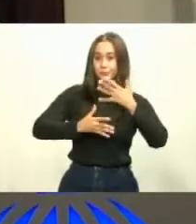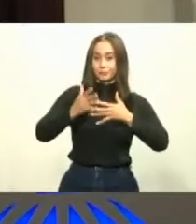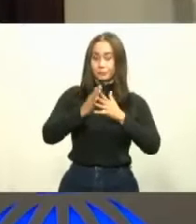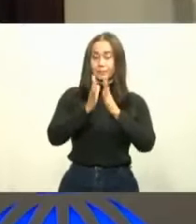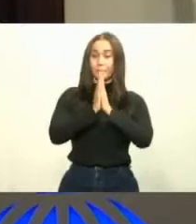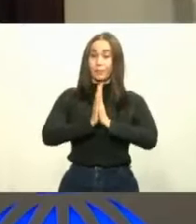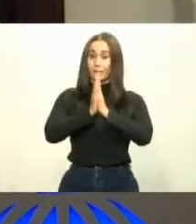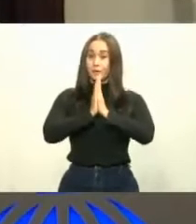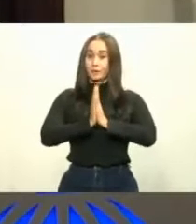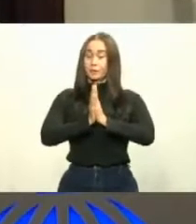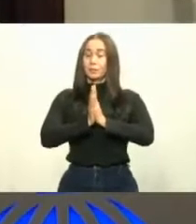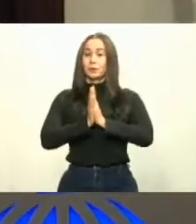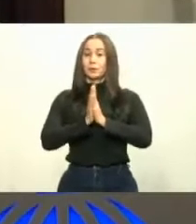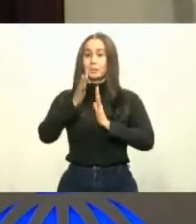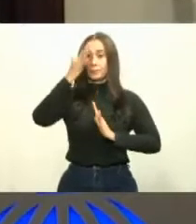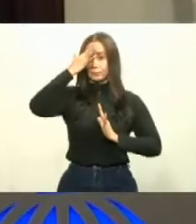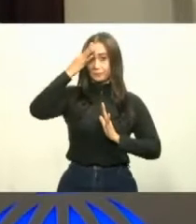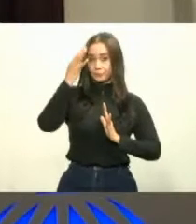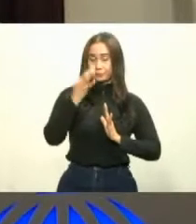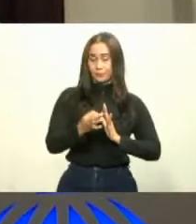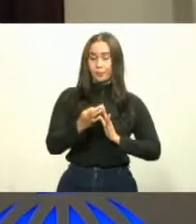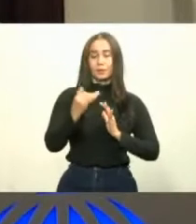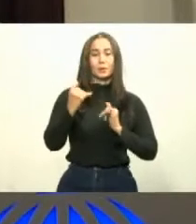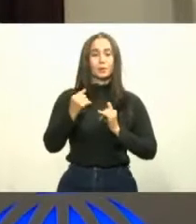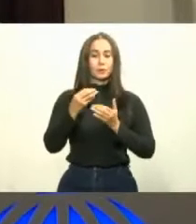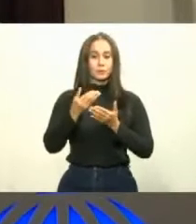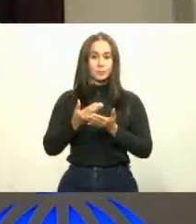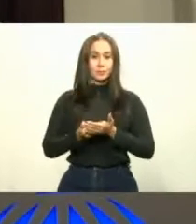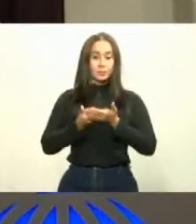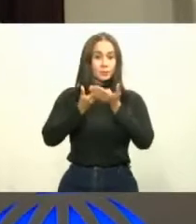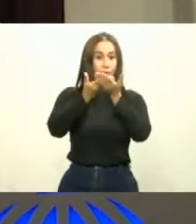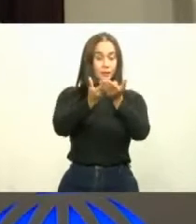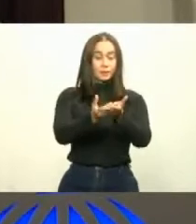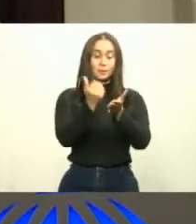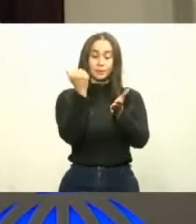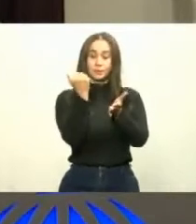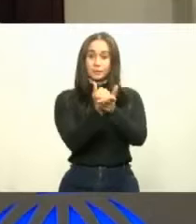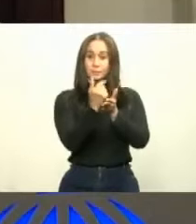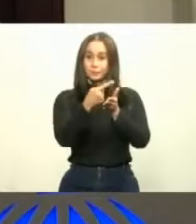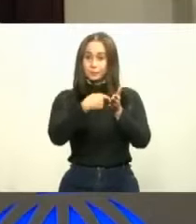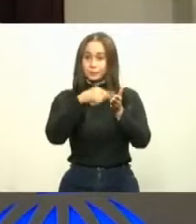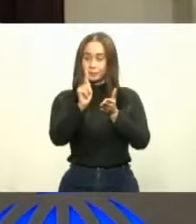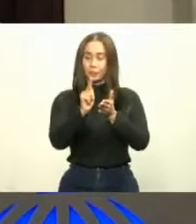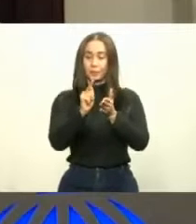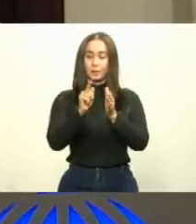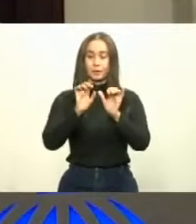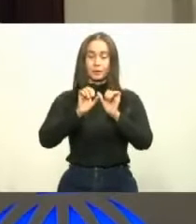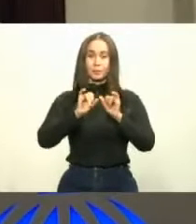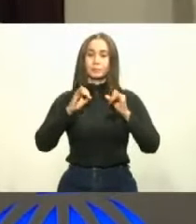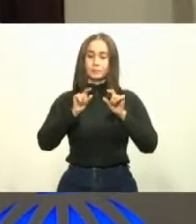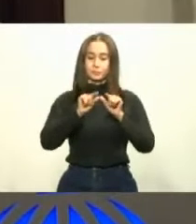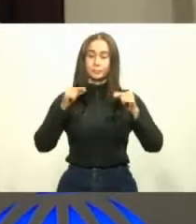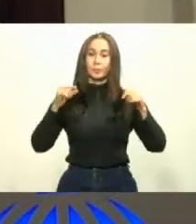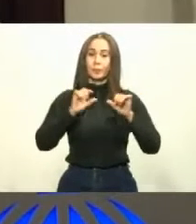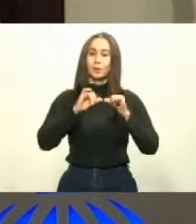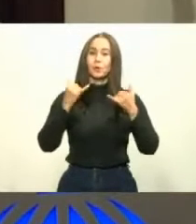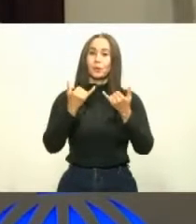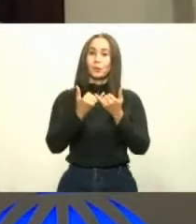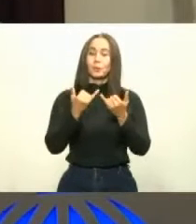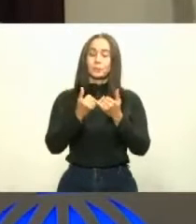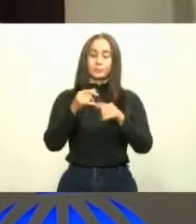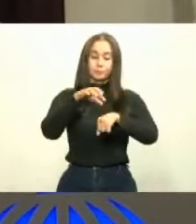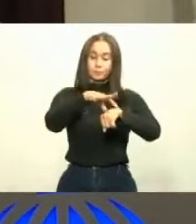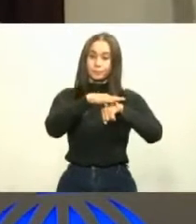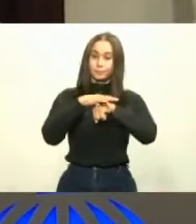Hoy asistimos al acto de entrega de certificados de títulos por parte de la Comisión Permanente de Titulación de Terrenos del Estado